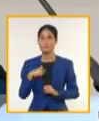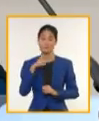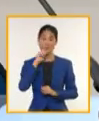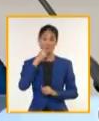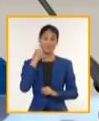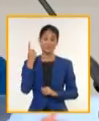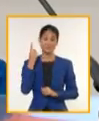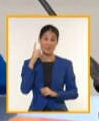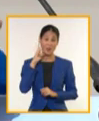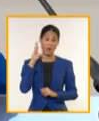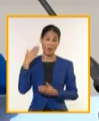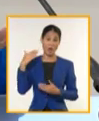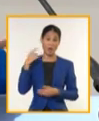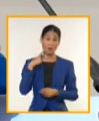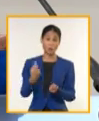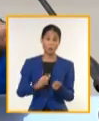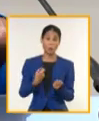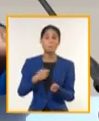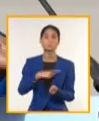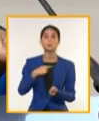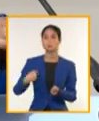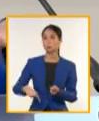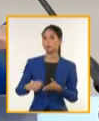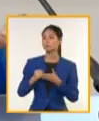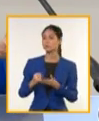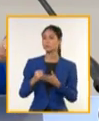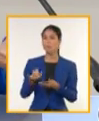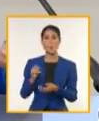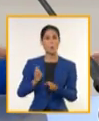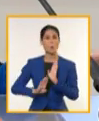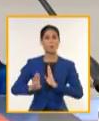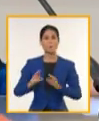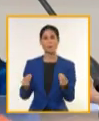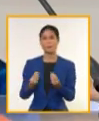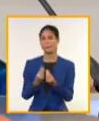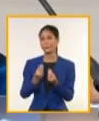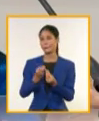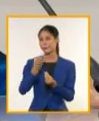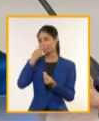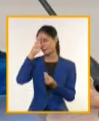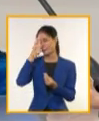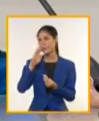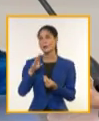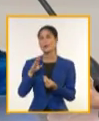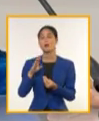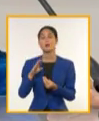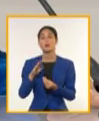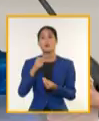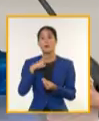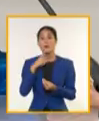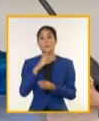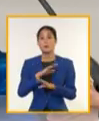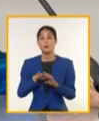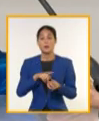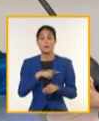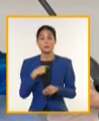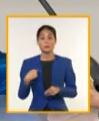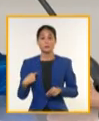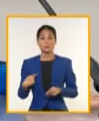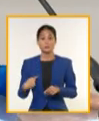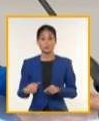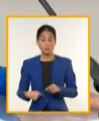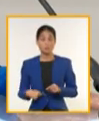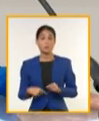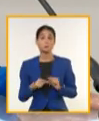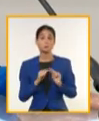imperialismo, esas dos batallas simultáneas que hemos llevado a lo largo del tiempo, una por lograr una sola China en el caso de la República Popular